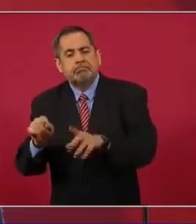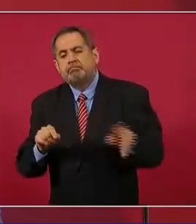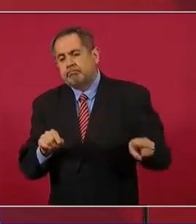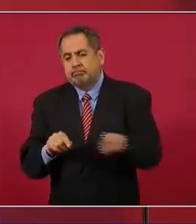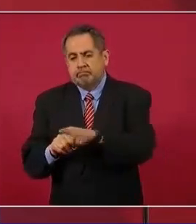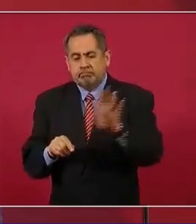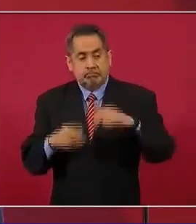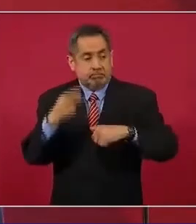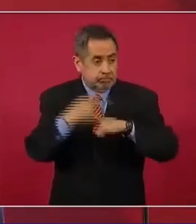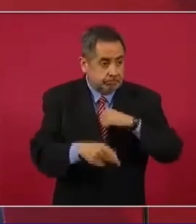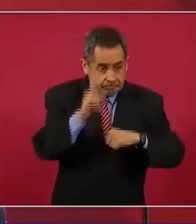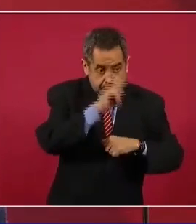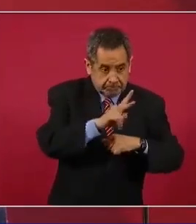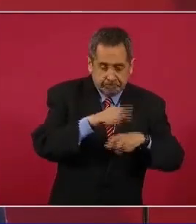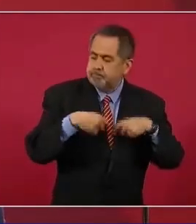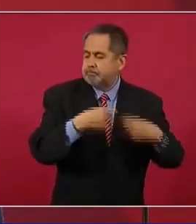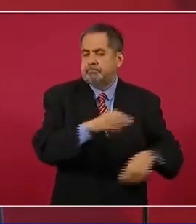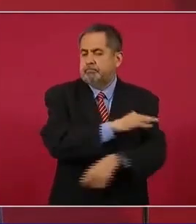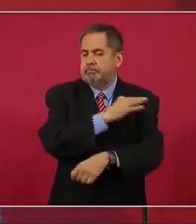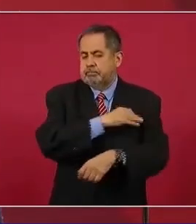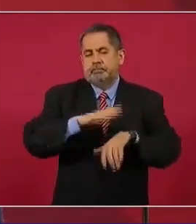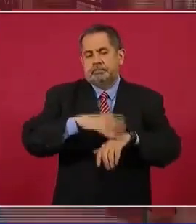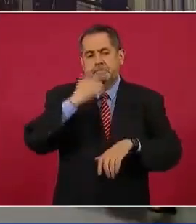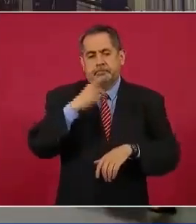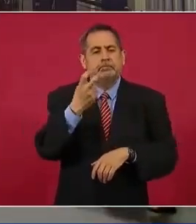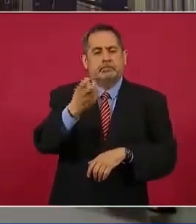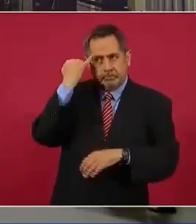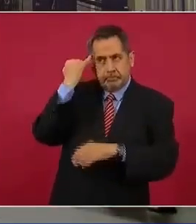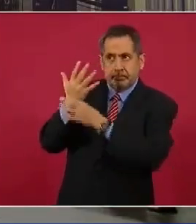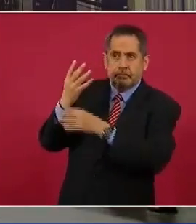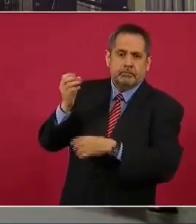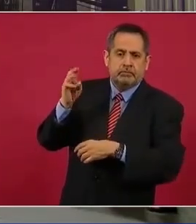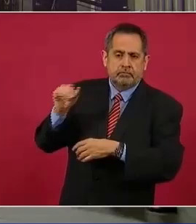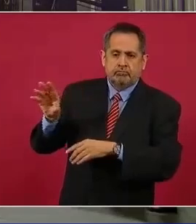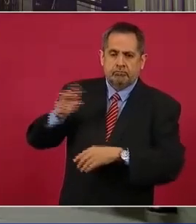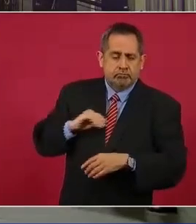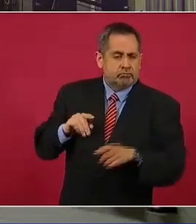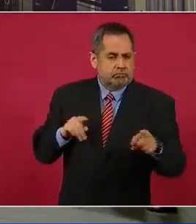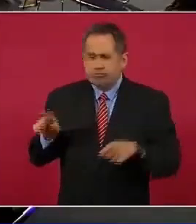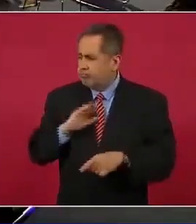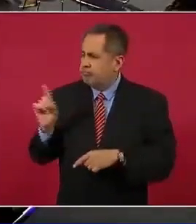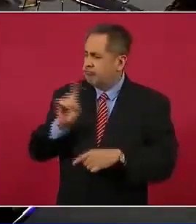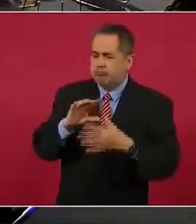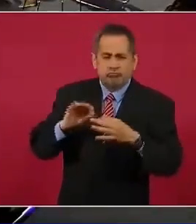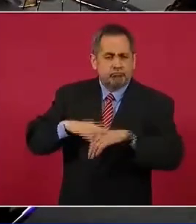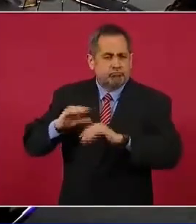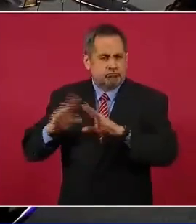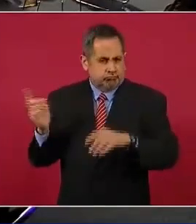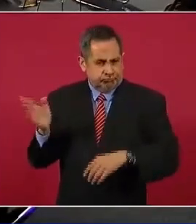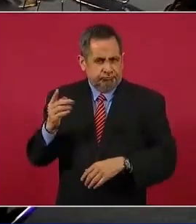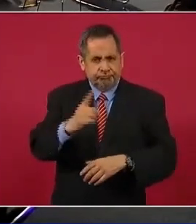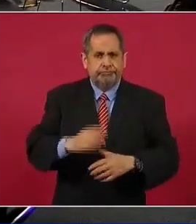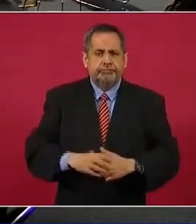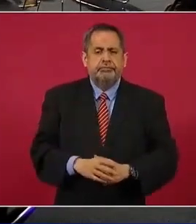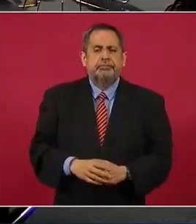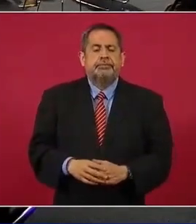más riesgos. Esa es la política. Pero tú podrías explicar.